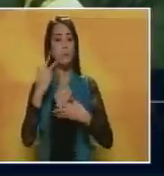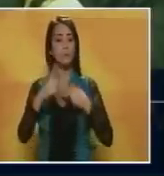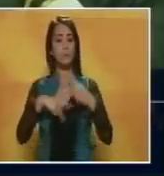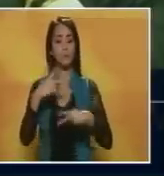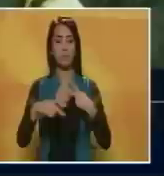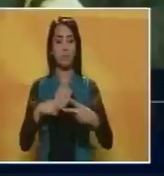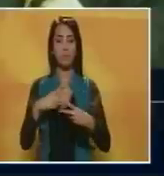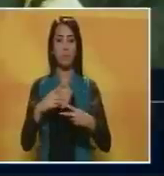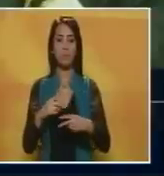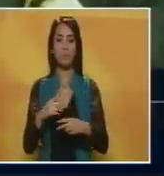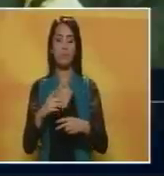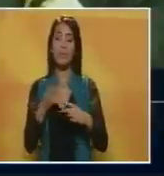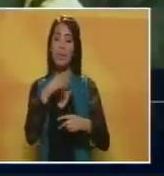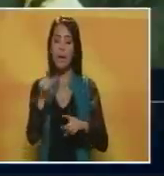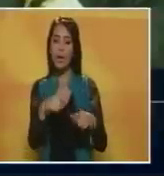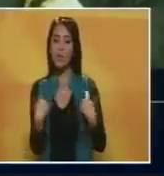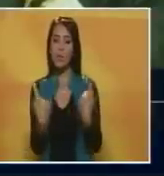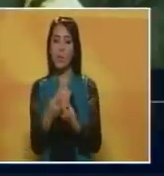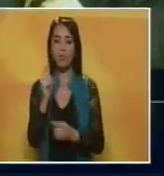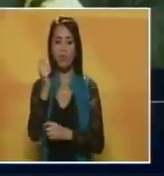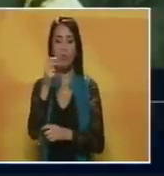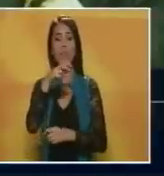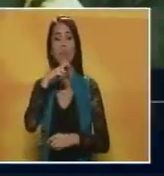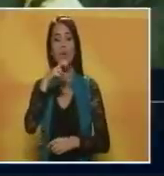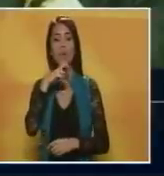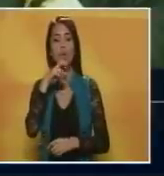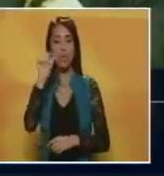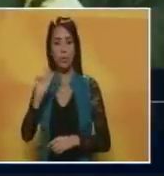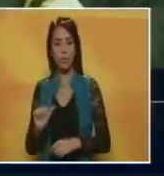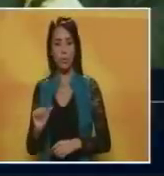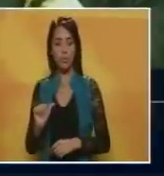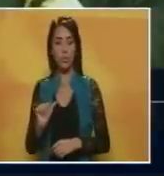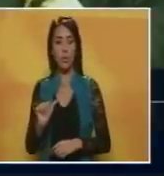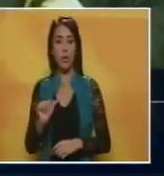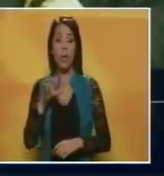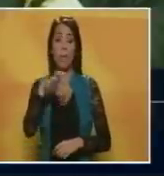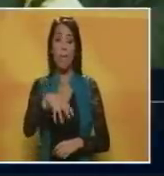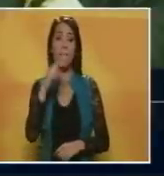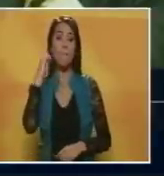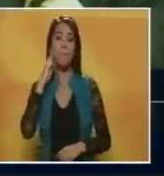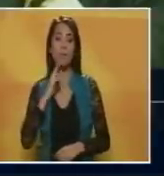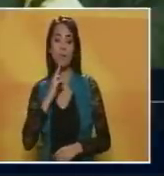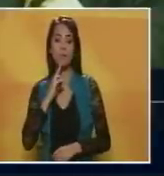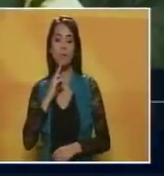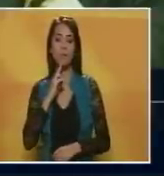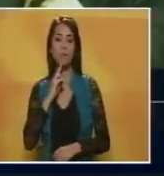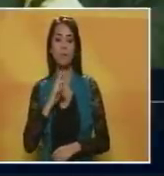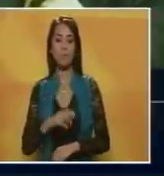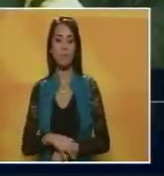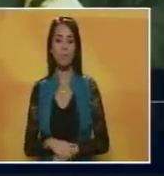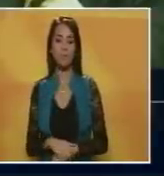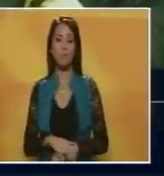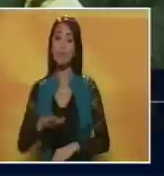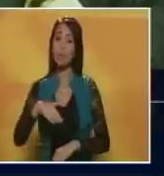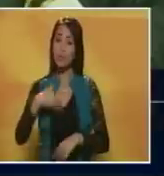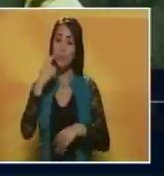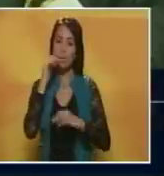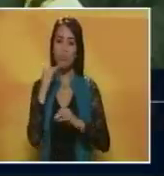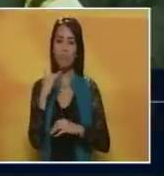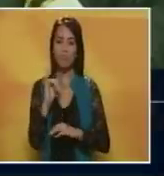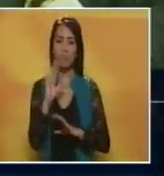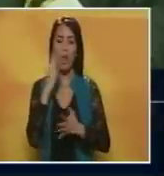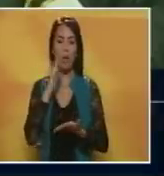proceso de producción en las minas de oro del sur del estado bolívar y podamos tener un clima